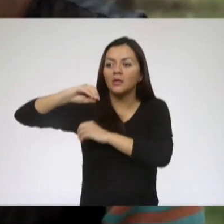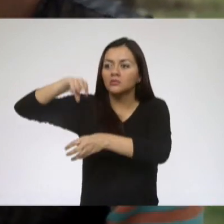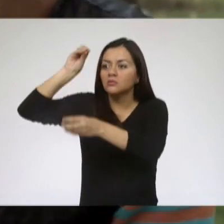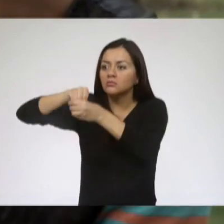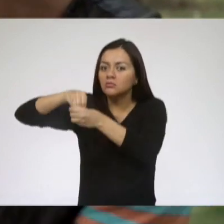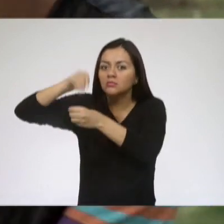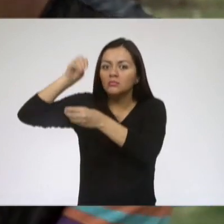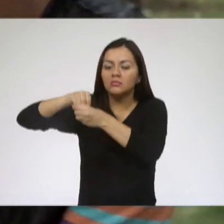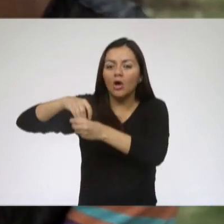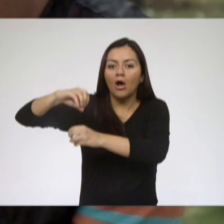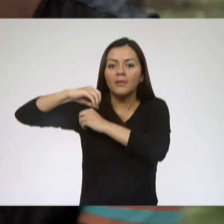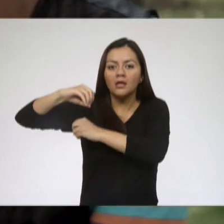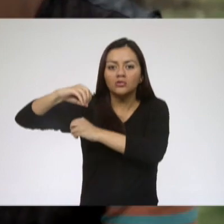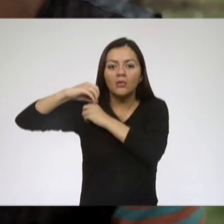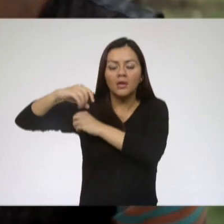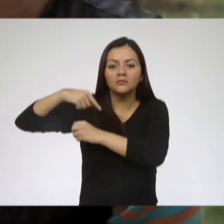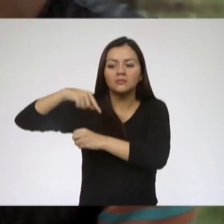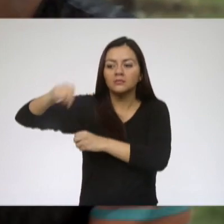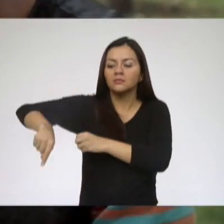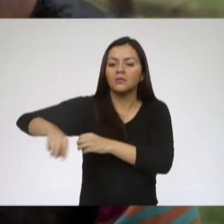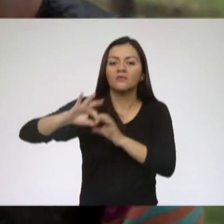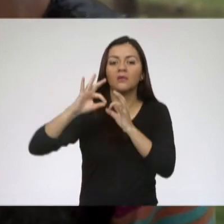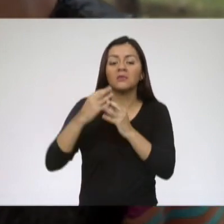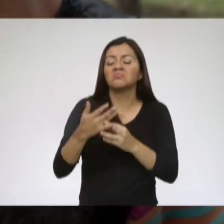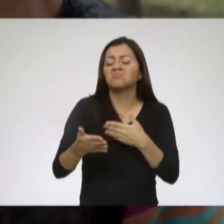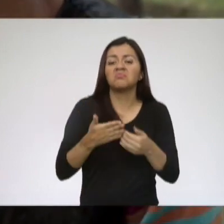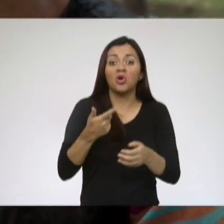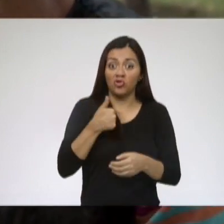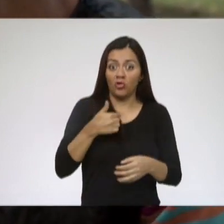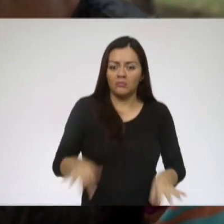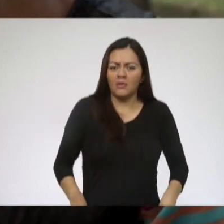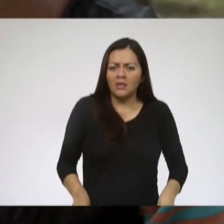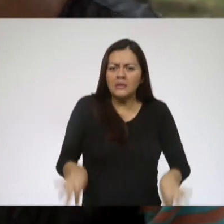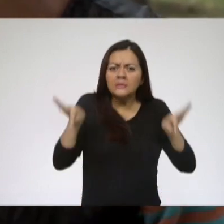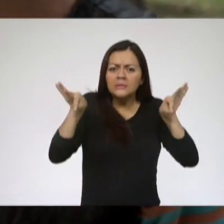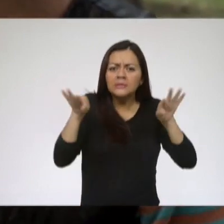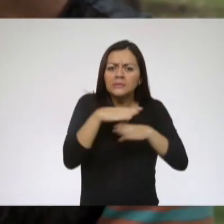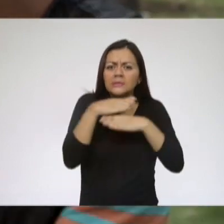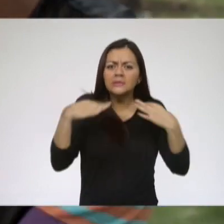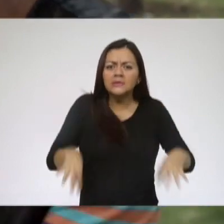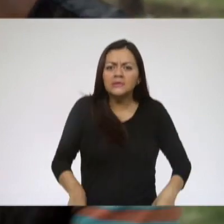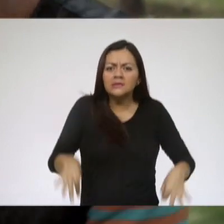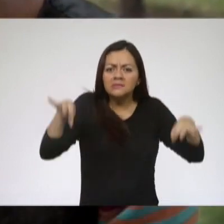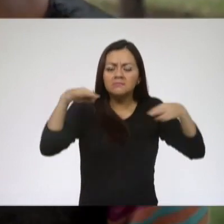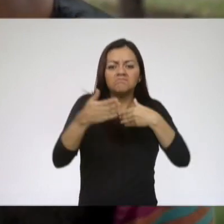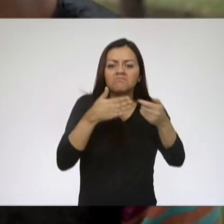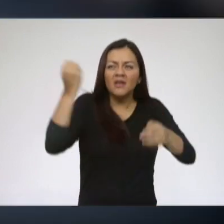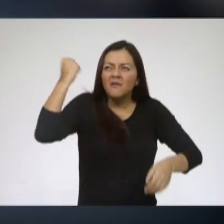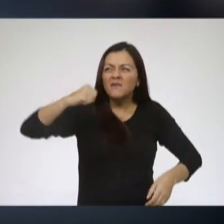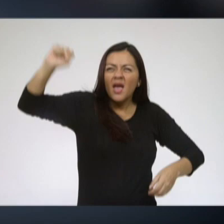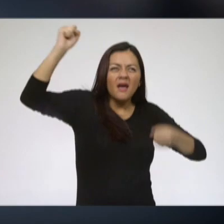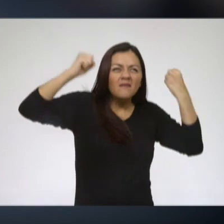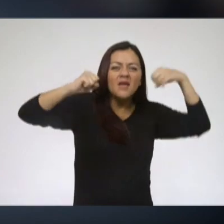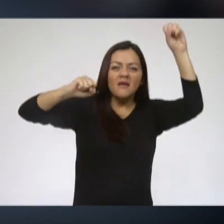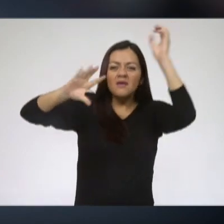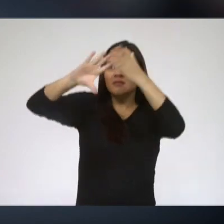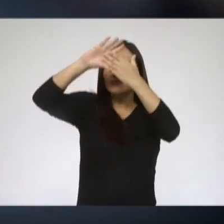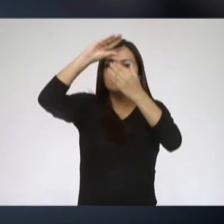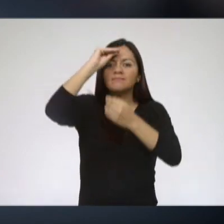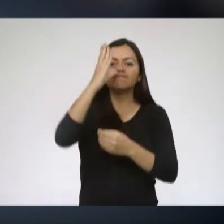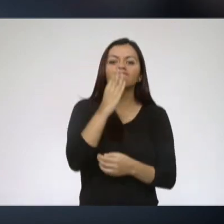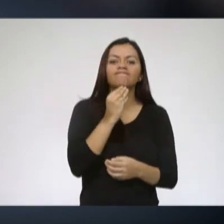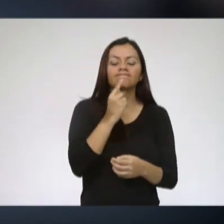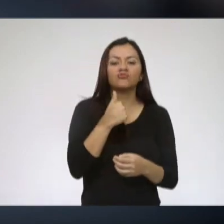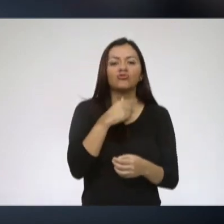estar acá. Que igual uno trabaja, pero por lo menos yo viajé sin un solo peso. Y lo sé hacer en cualquier lugar. Las personas no hacen